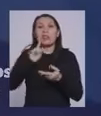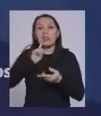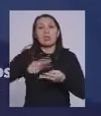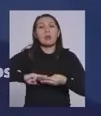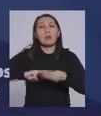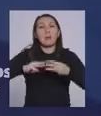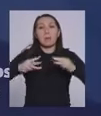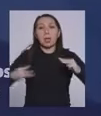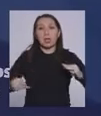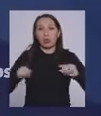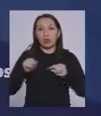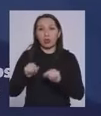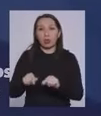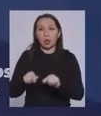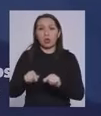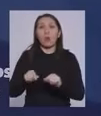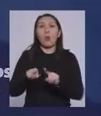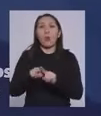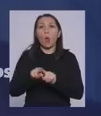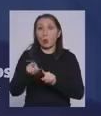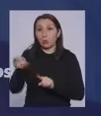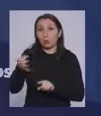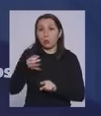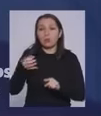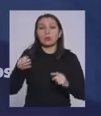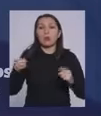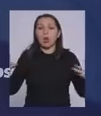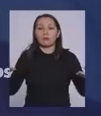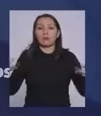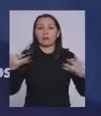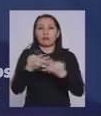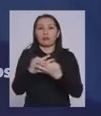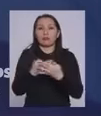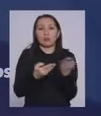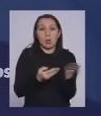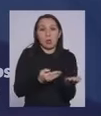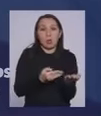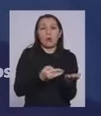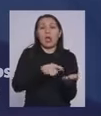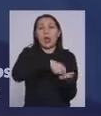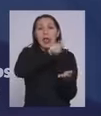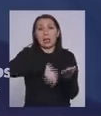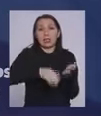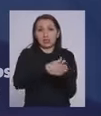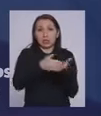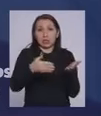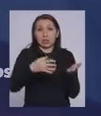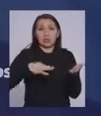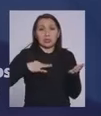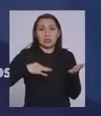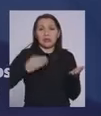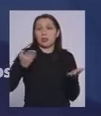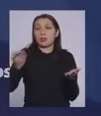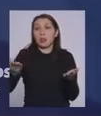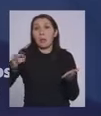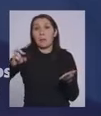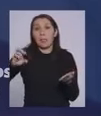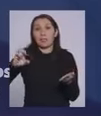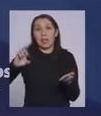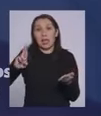metodología de cruzar, como ha dicho usted, el informe del registro civil con la PCR